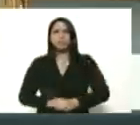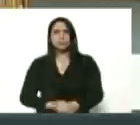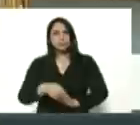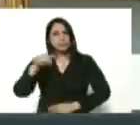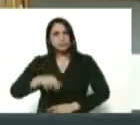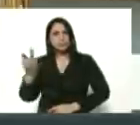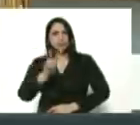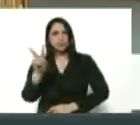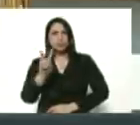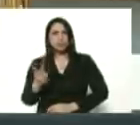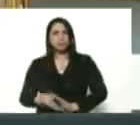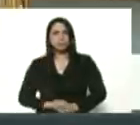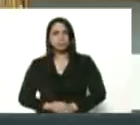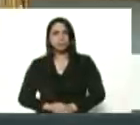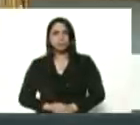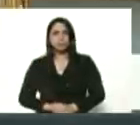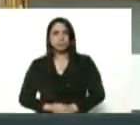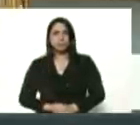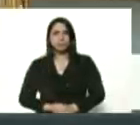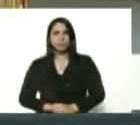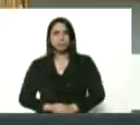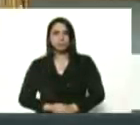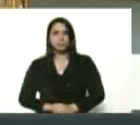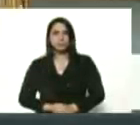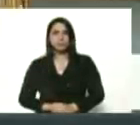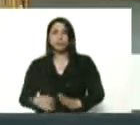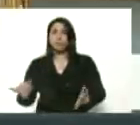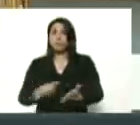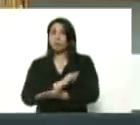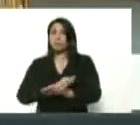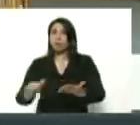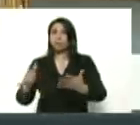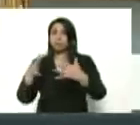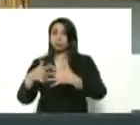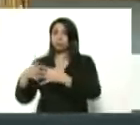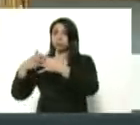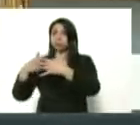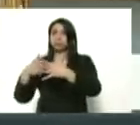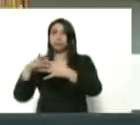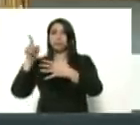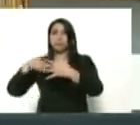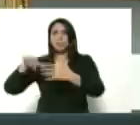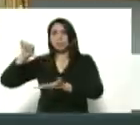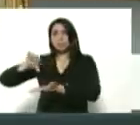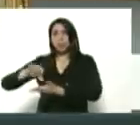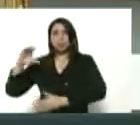en Venezuela. Y en Miami. Y en Bogotá.